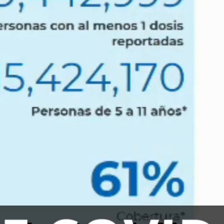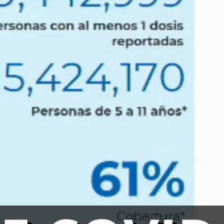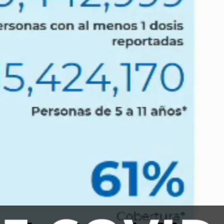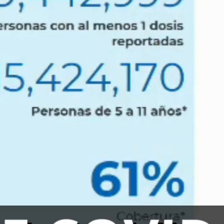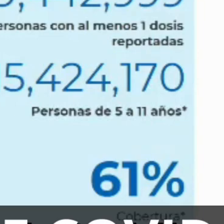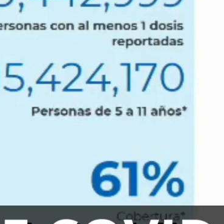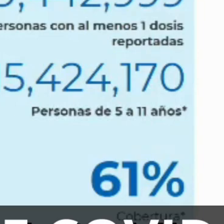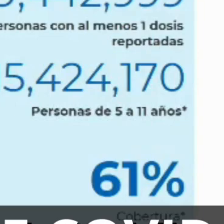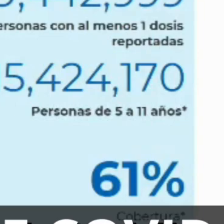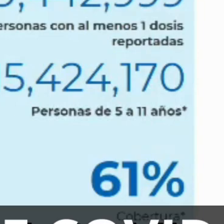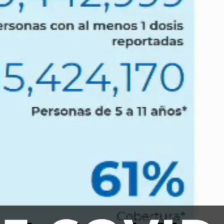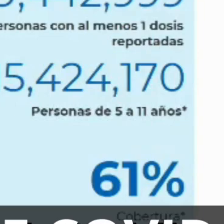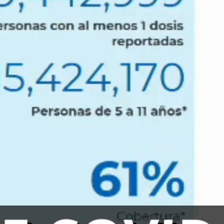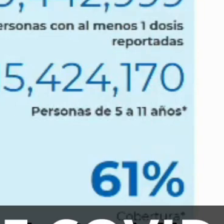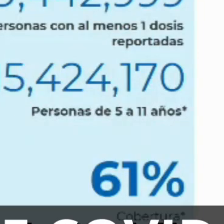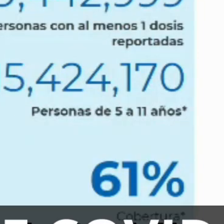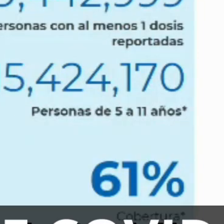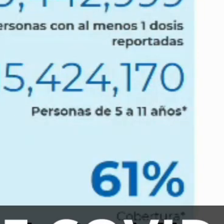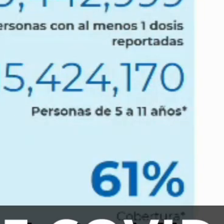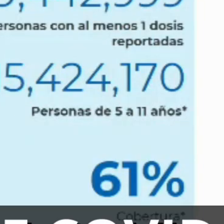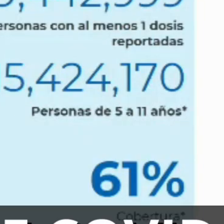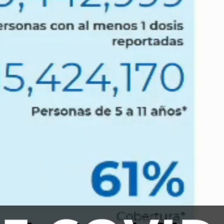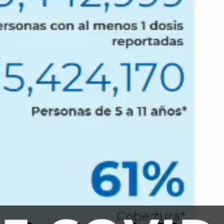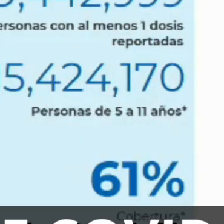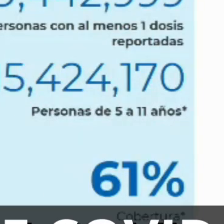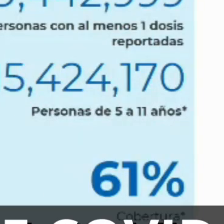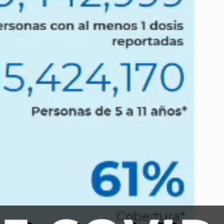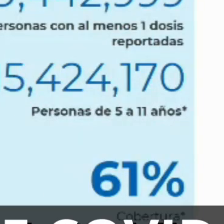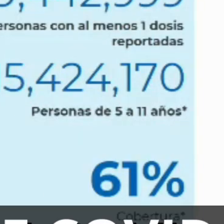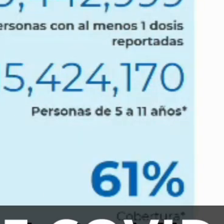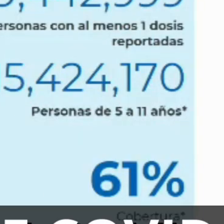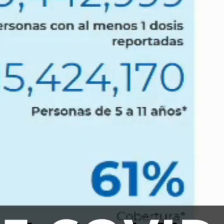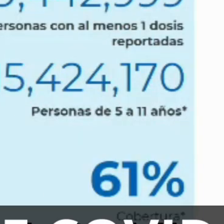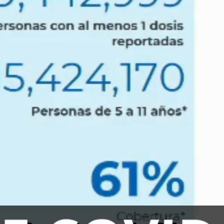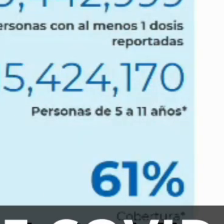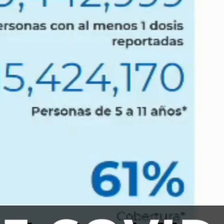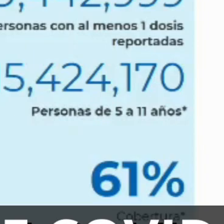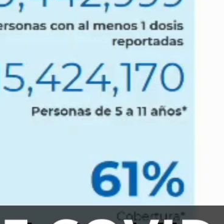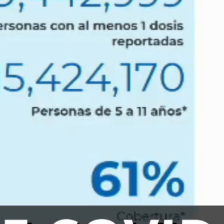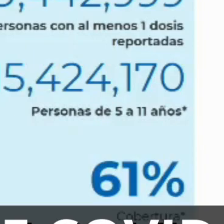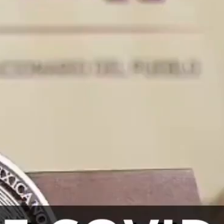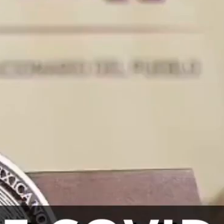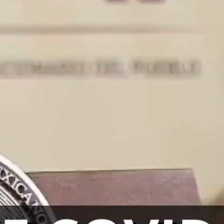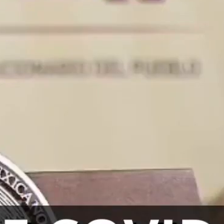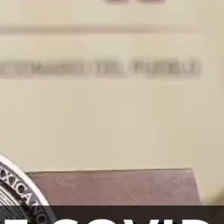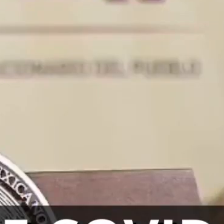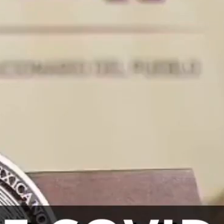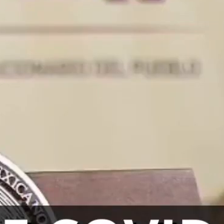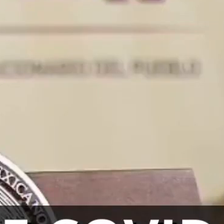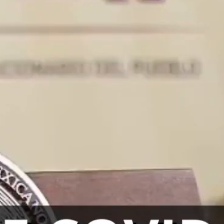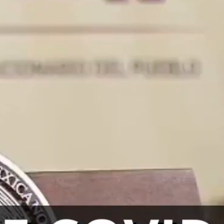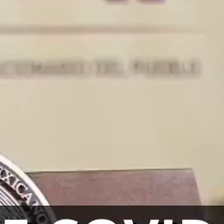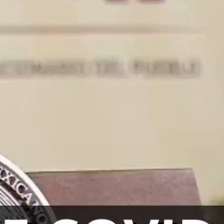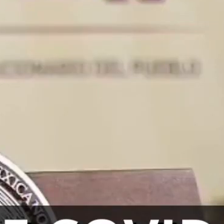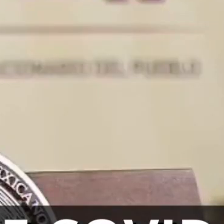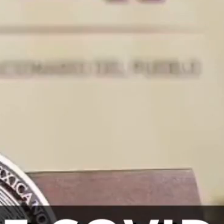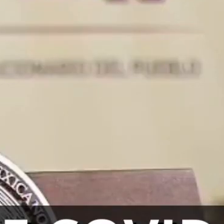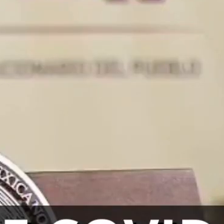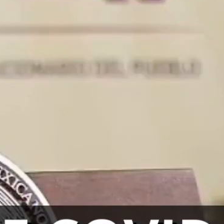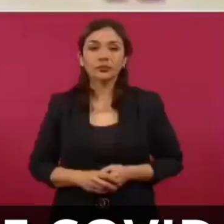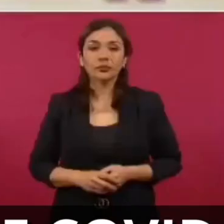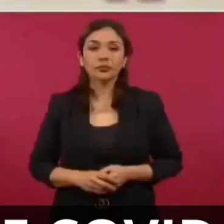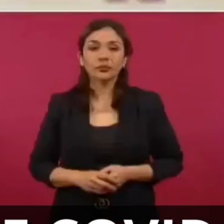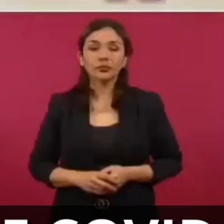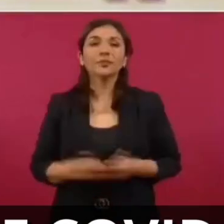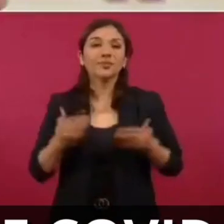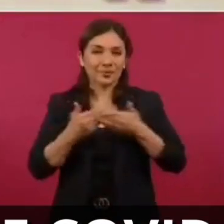años respectivamente. Ahora vamos a pasar a comentar sobre la vacunación, no solo COVID,